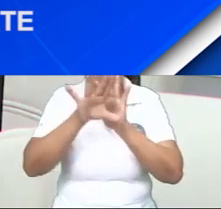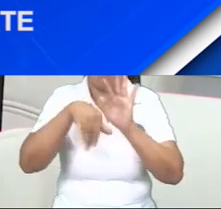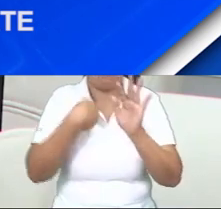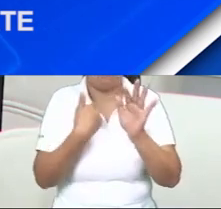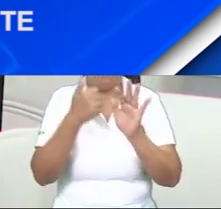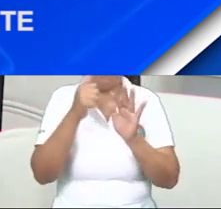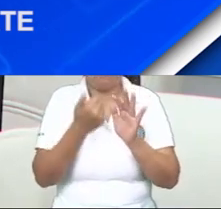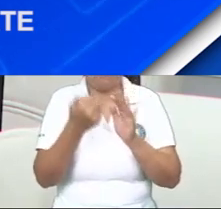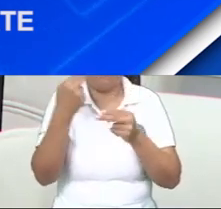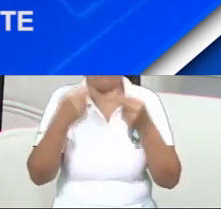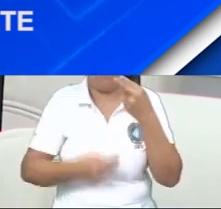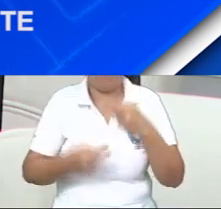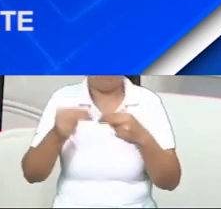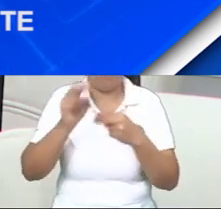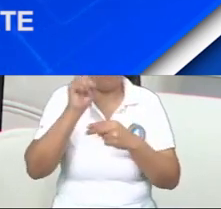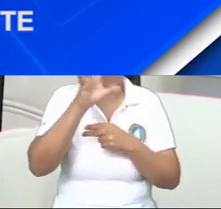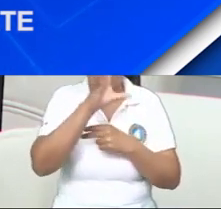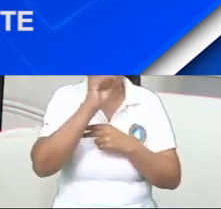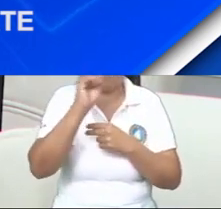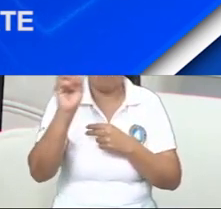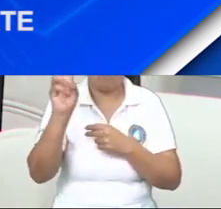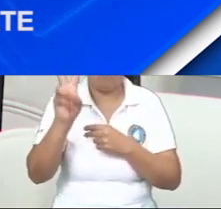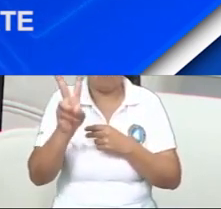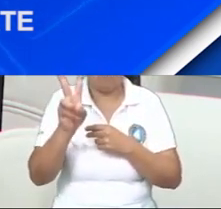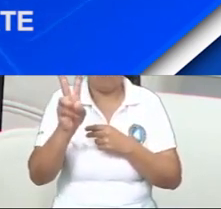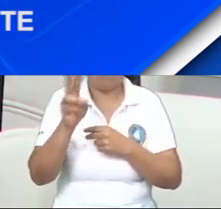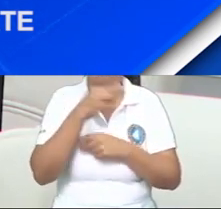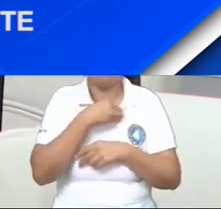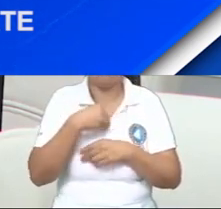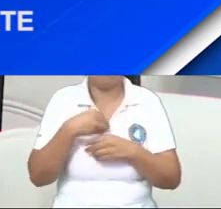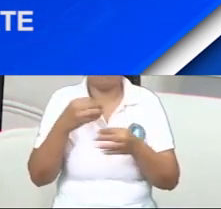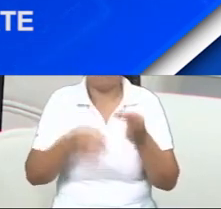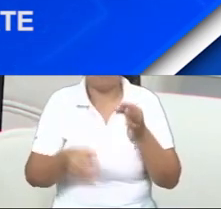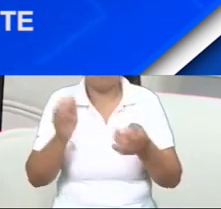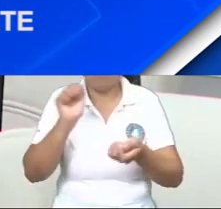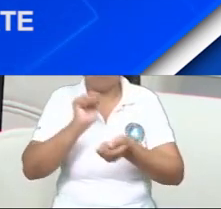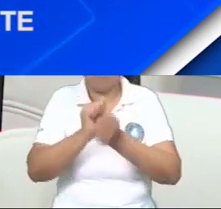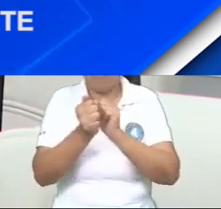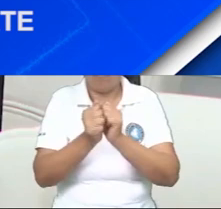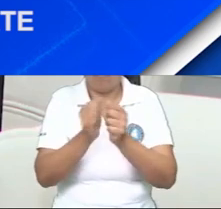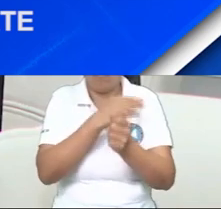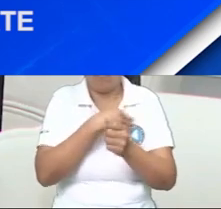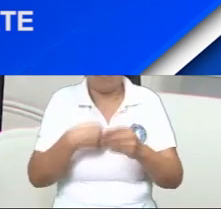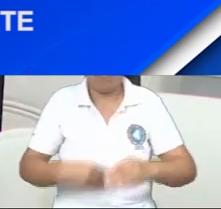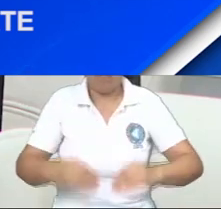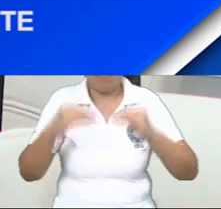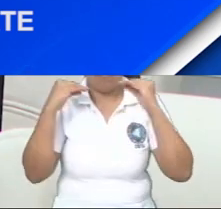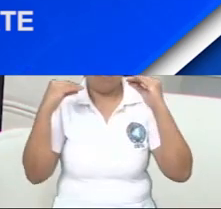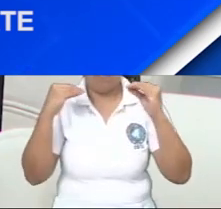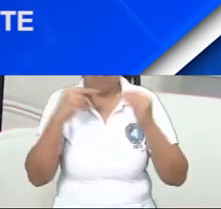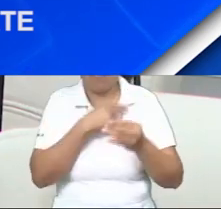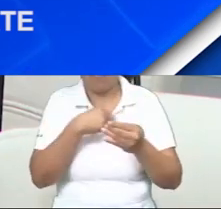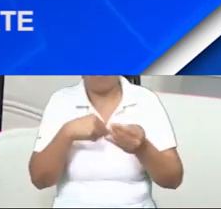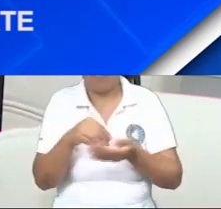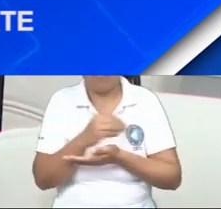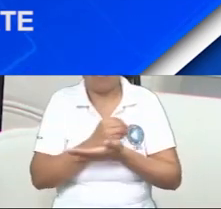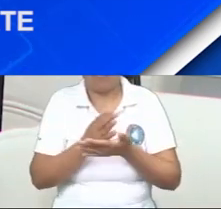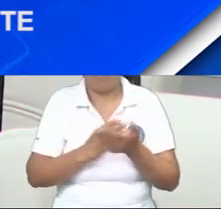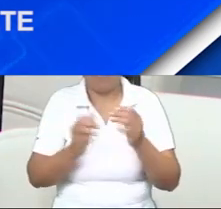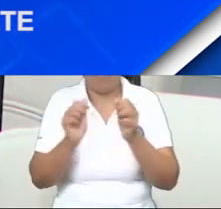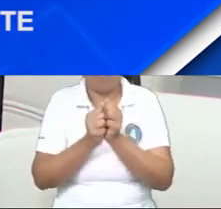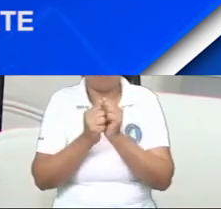a la Ley número 522, Ley General del Deporte, Educación Física y Recreación